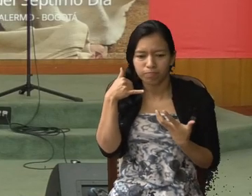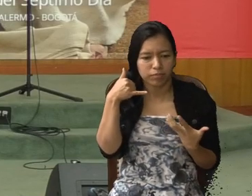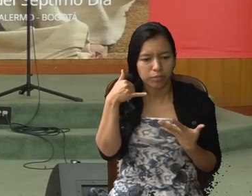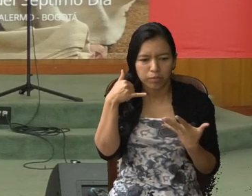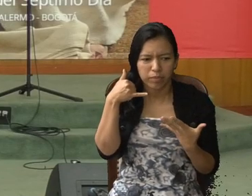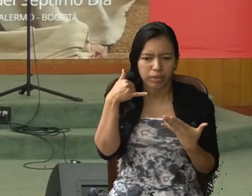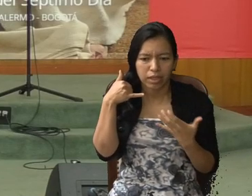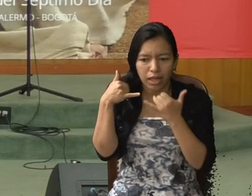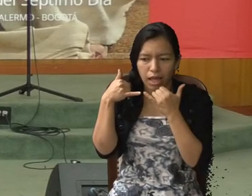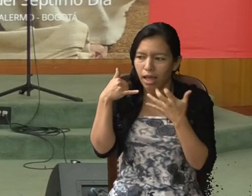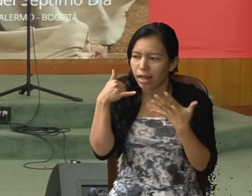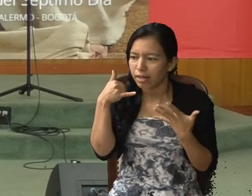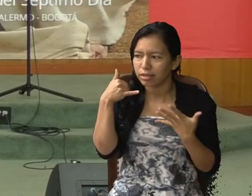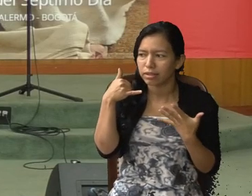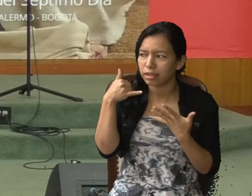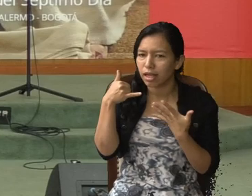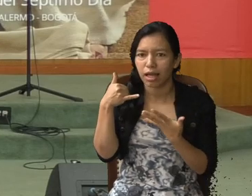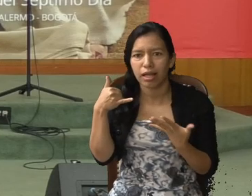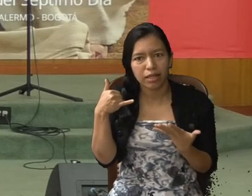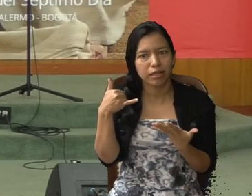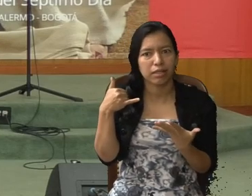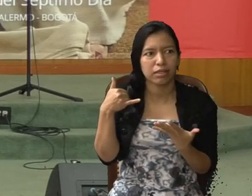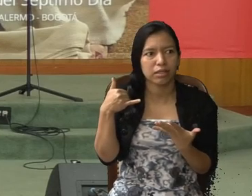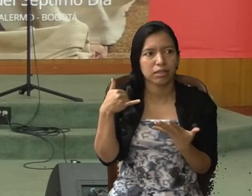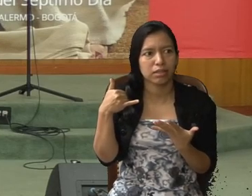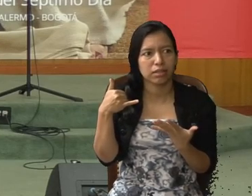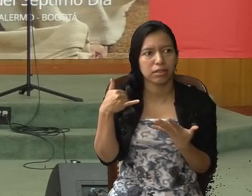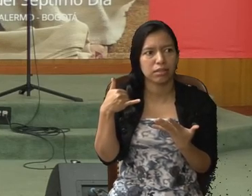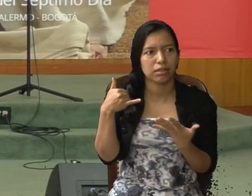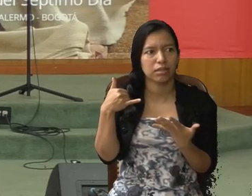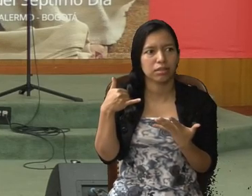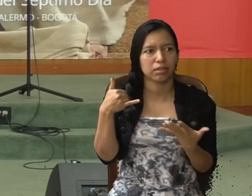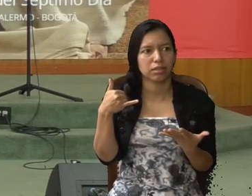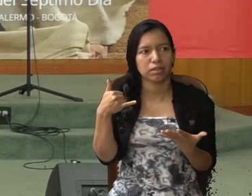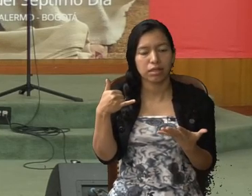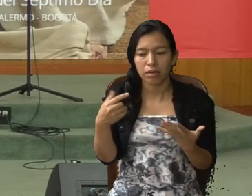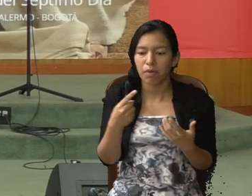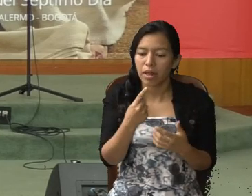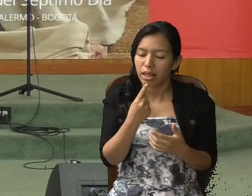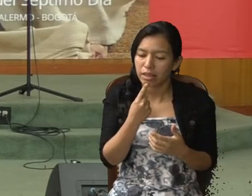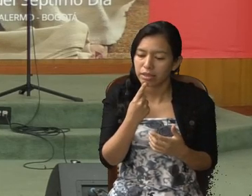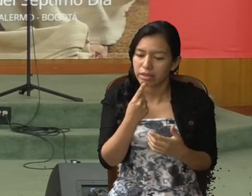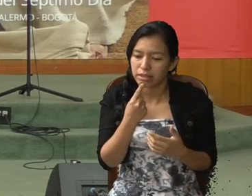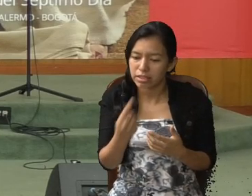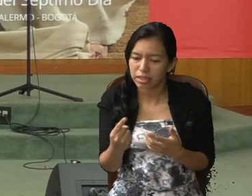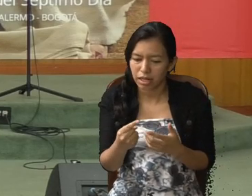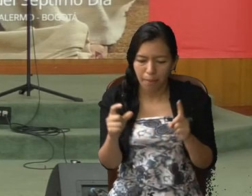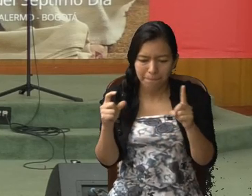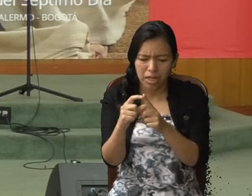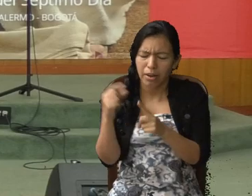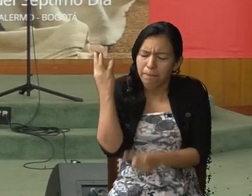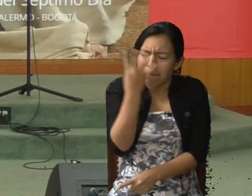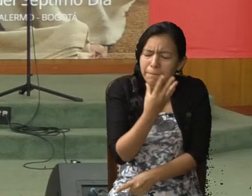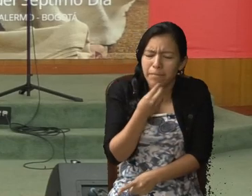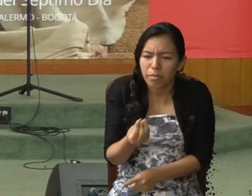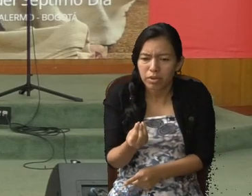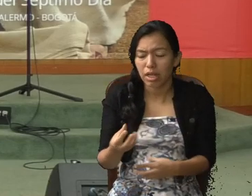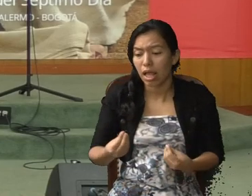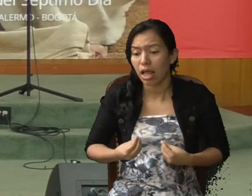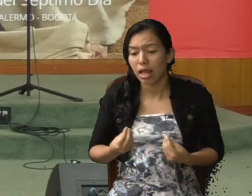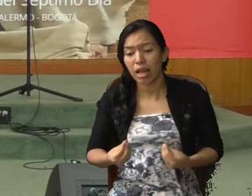de esos. Y lo que primero nos imaginamos es decir las palabras más bonitas que se nos ocurran. La vida